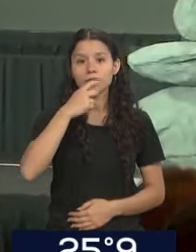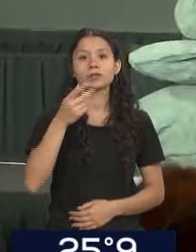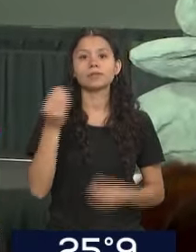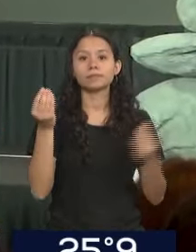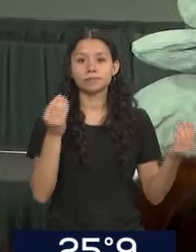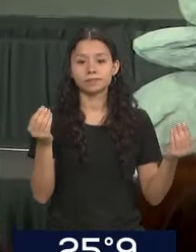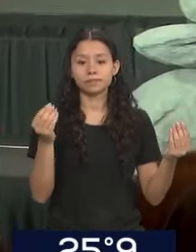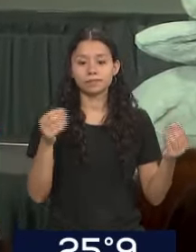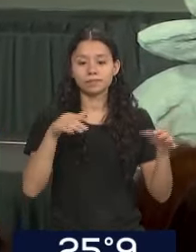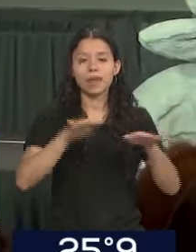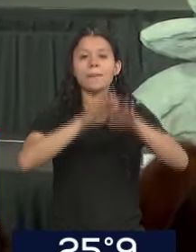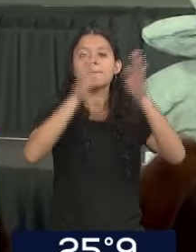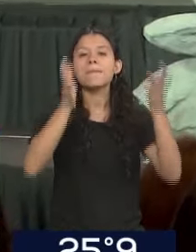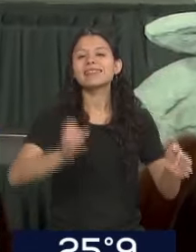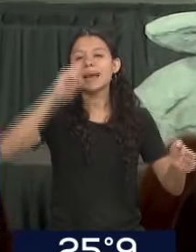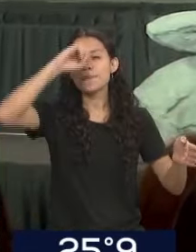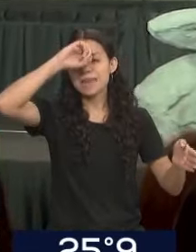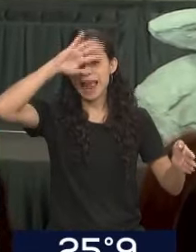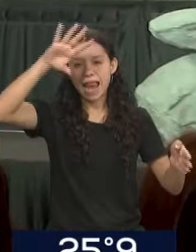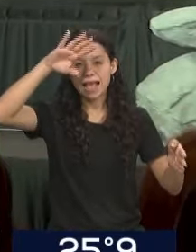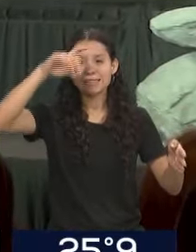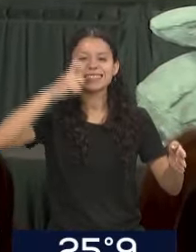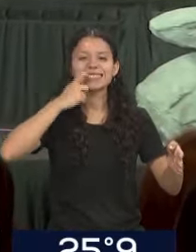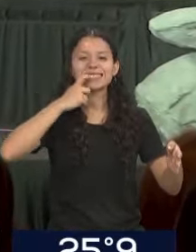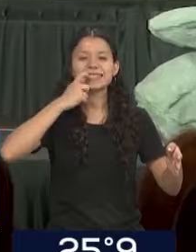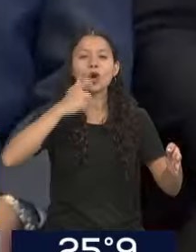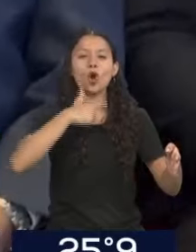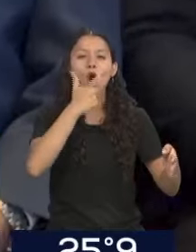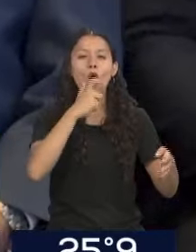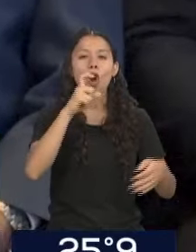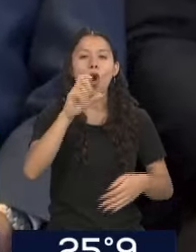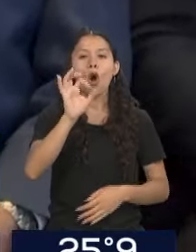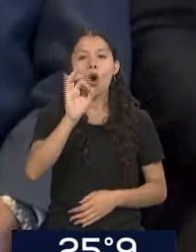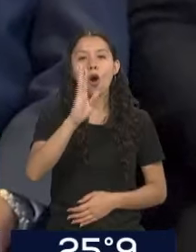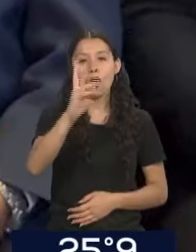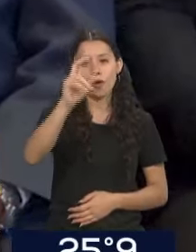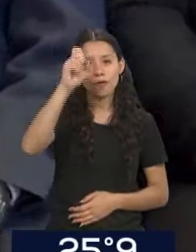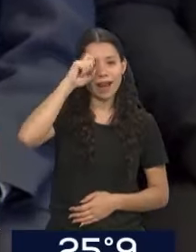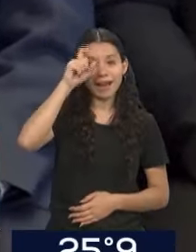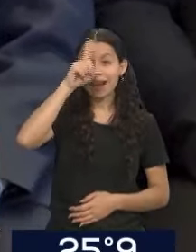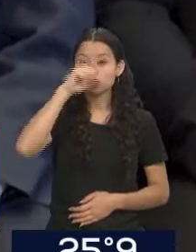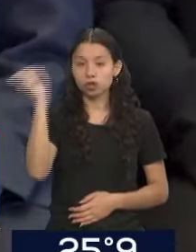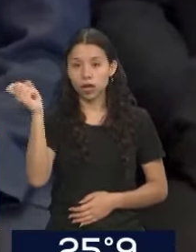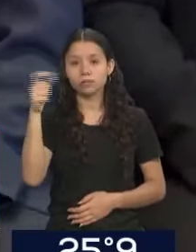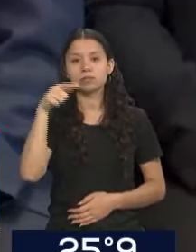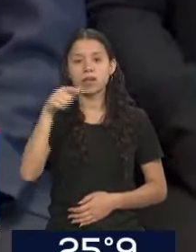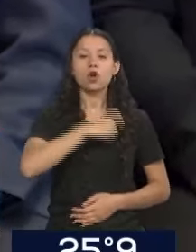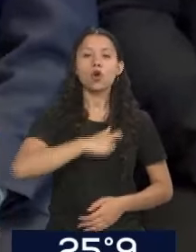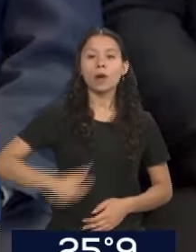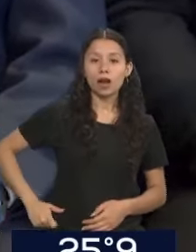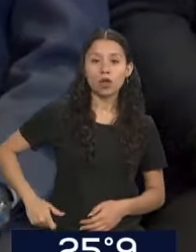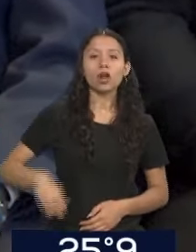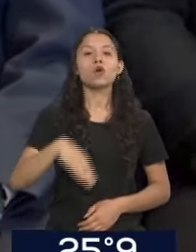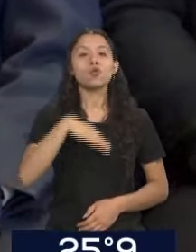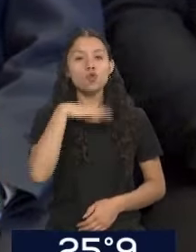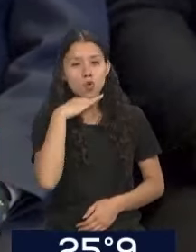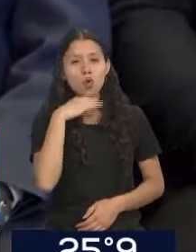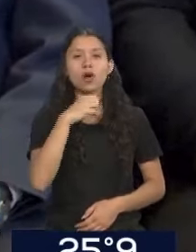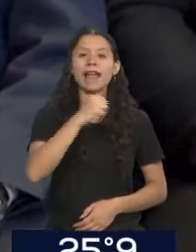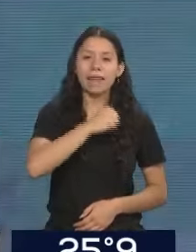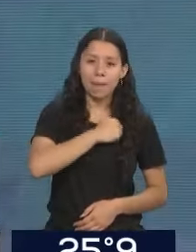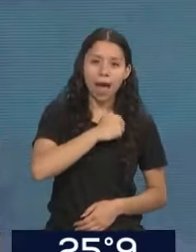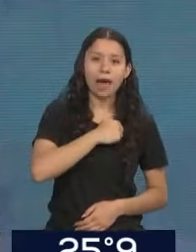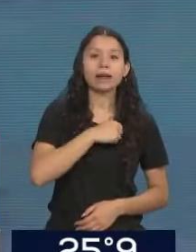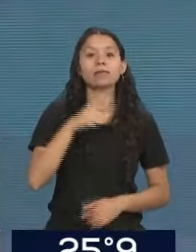Mesa Minera del Cobre Nacional. Están los gobernadores de Jujuy, de Salta, de San Juan, de Catamarca y, por supuesto, el